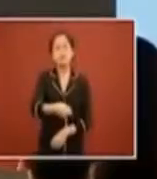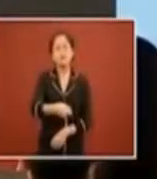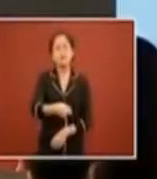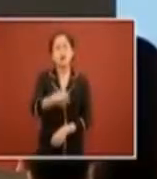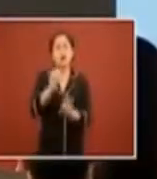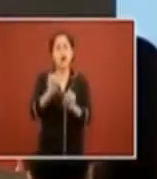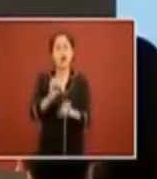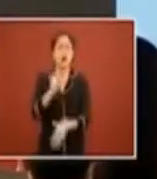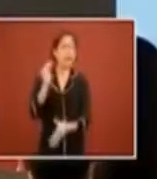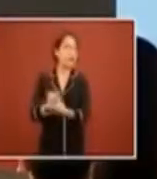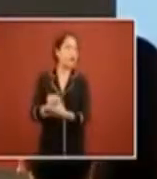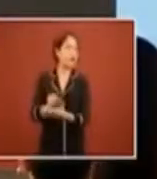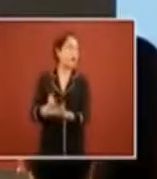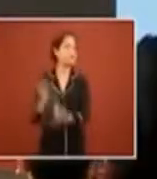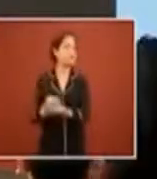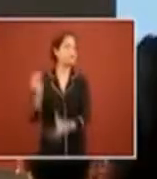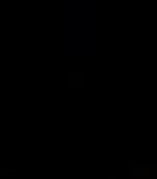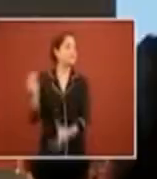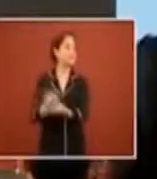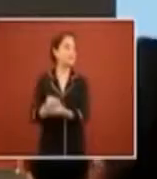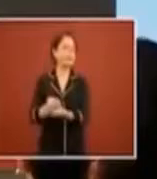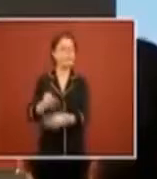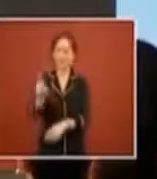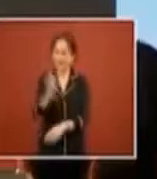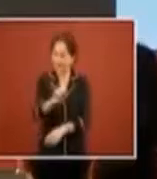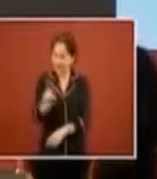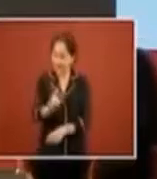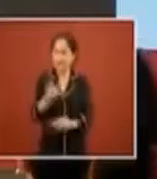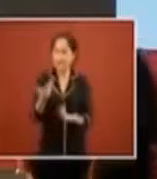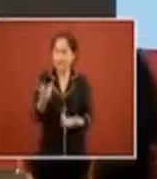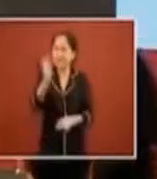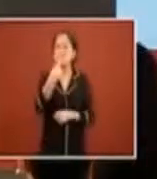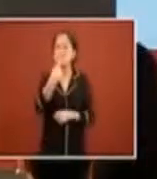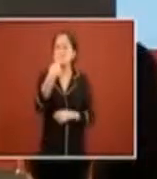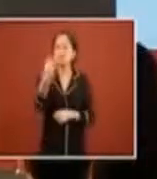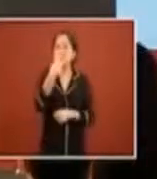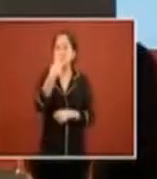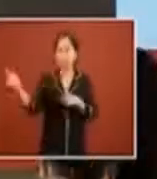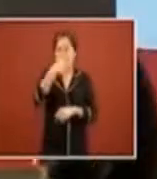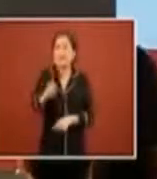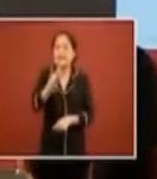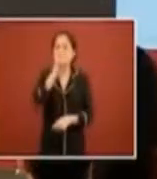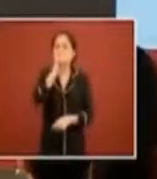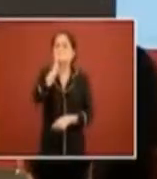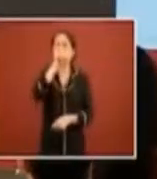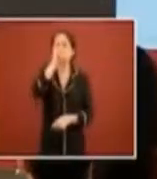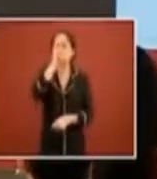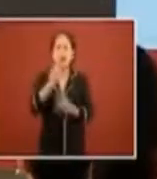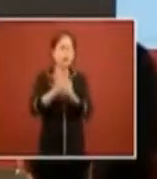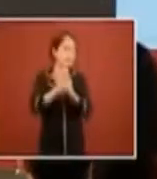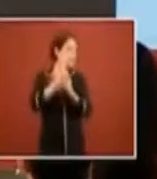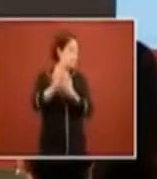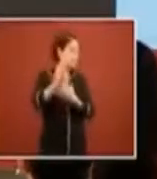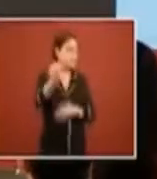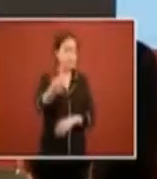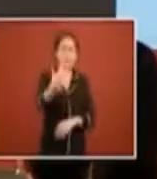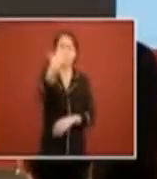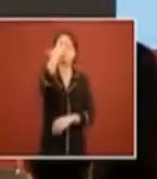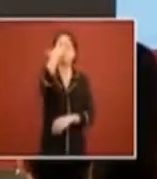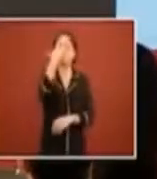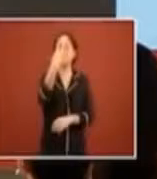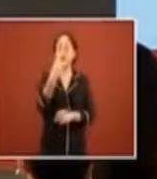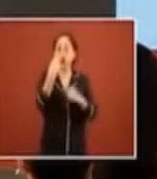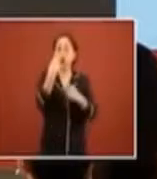amigo o a tu vecino o a tu pariente. Lo que tenemos que evitar es que estas gotas nos caigan encima, no, los ojos, nariz o